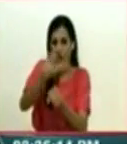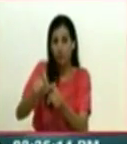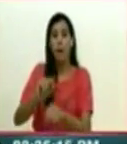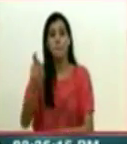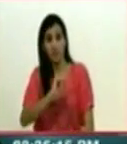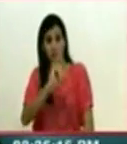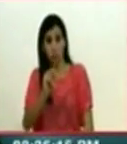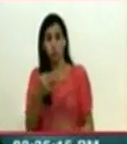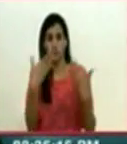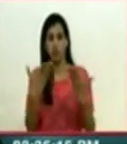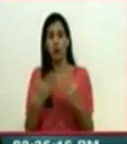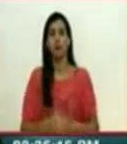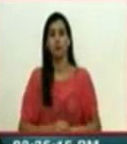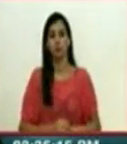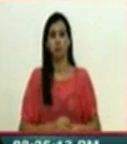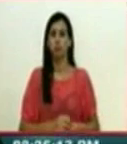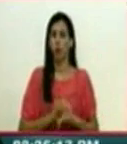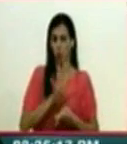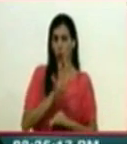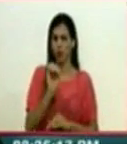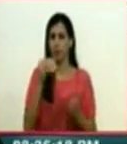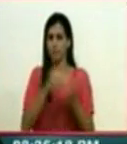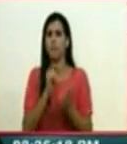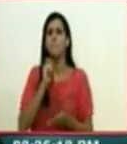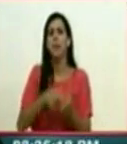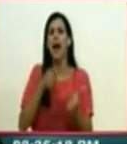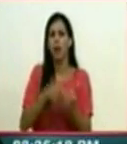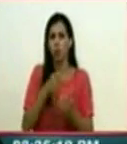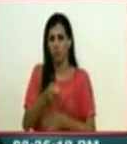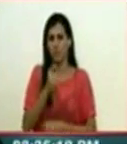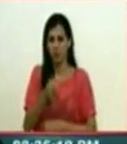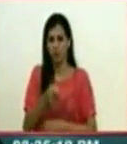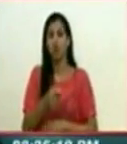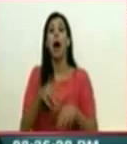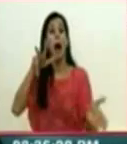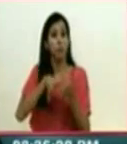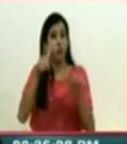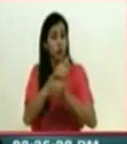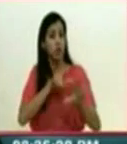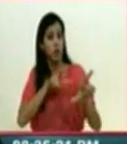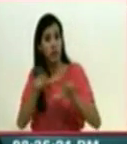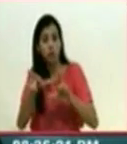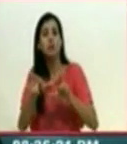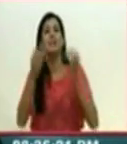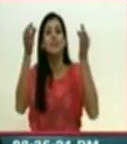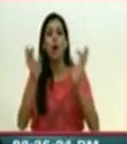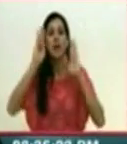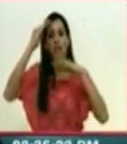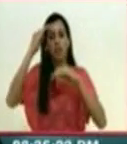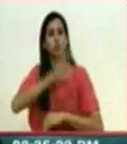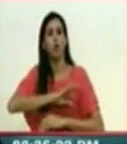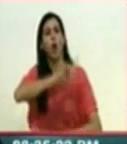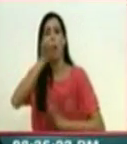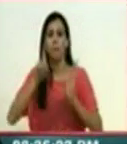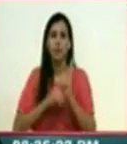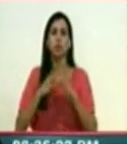serán entregadas las primeras de las 40.000 pensiones aprobadas por el gobierno nacional, garantizando la atención social integral de